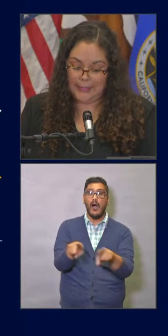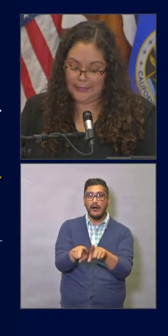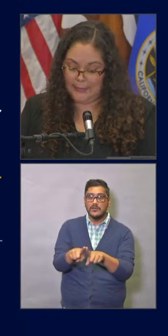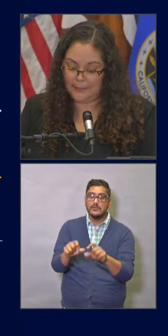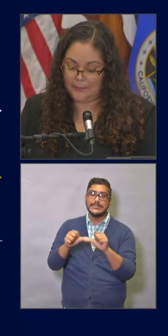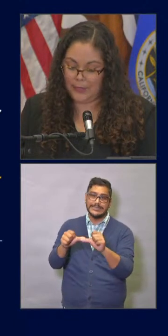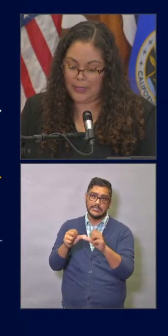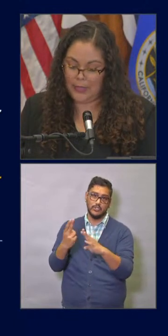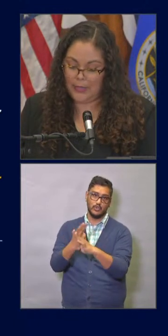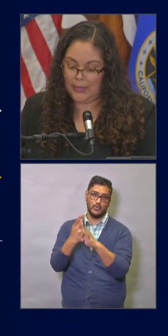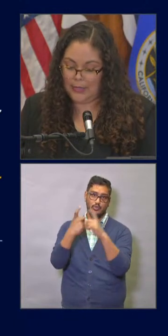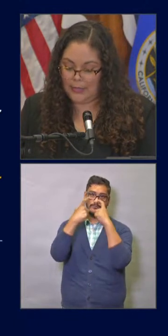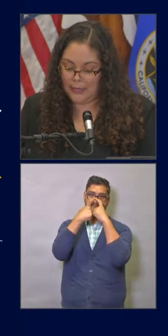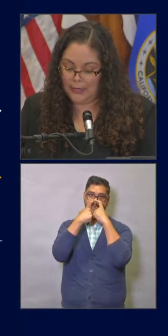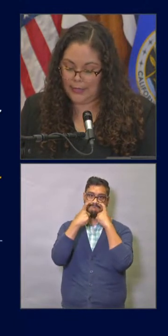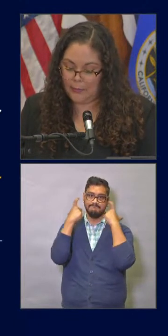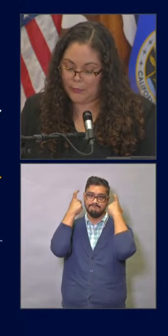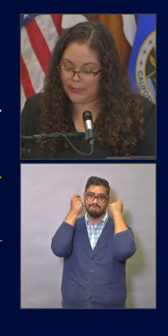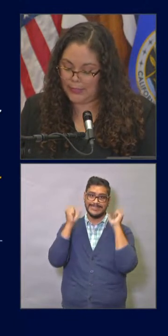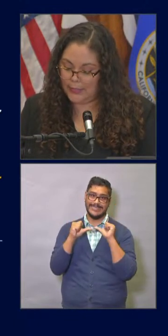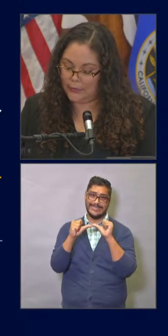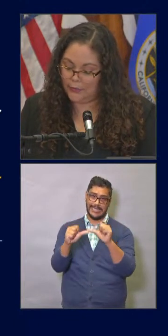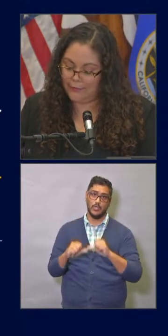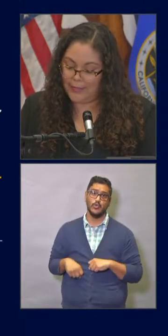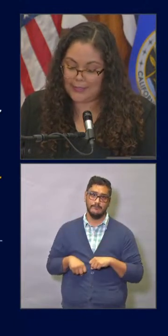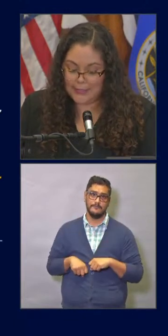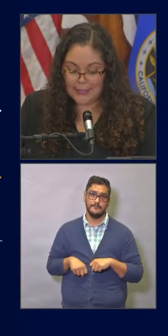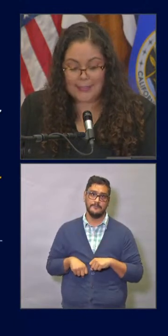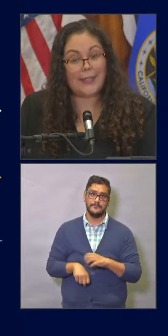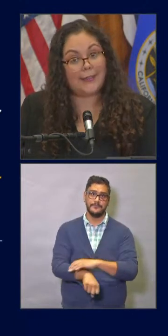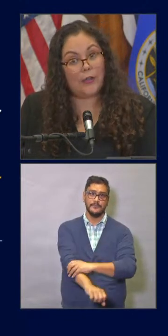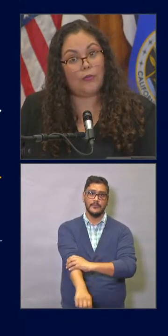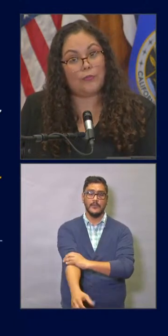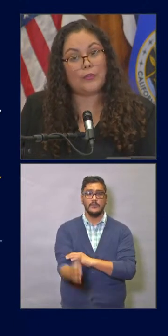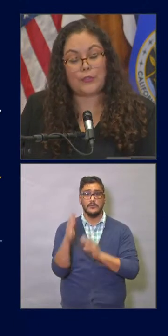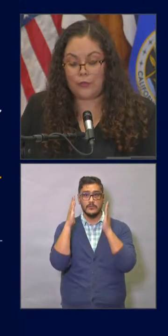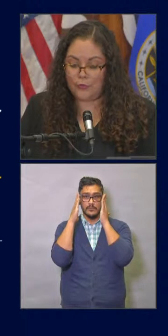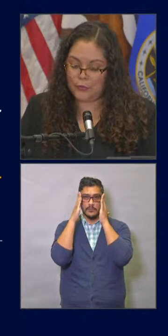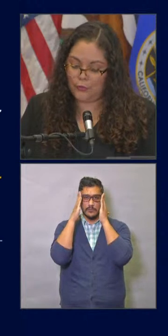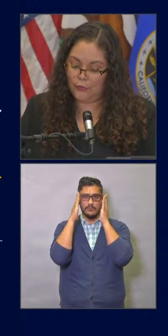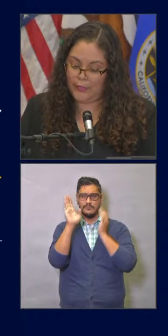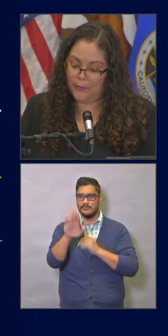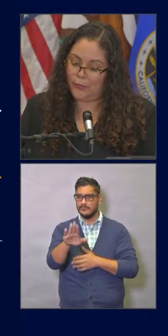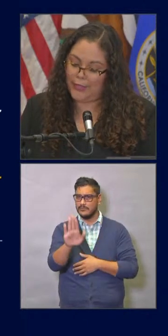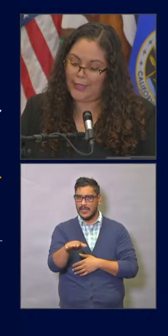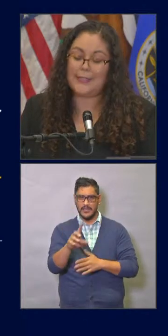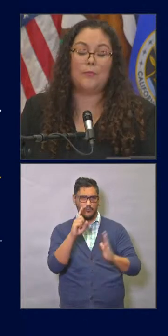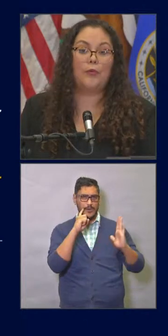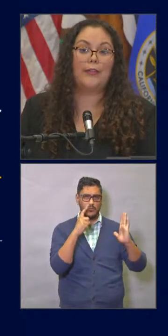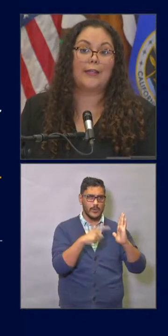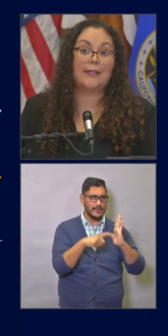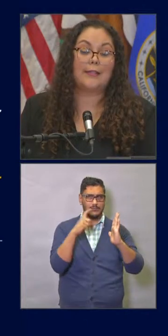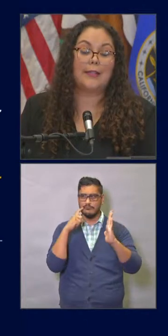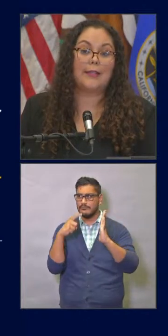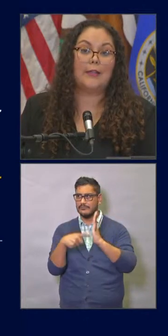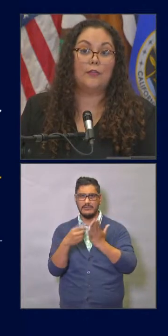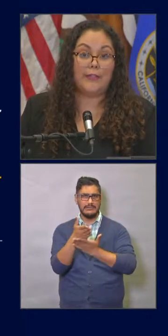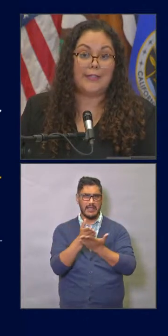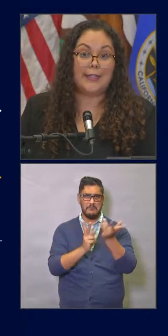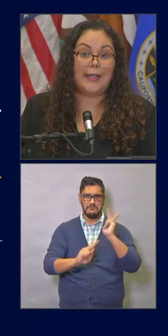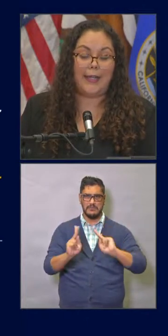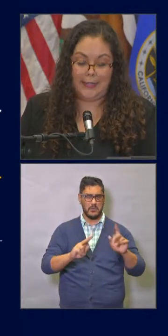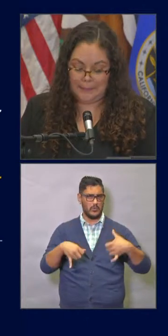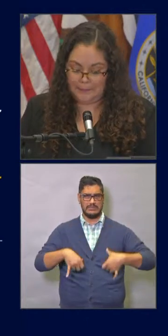cubiertas faciales. Creemos que todavía existe cierta confusión sobre por qué es